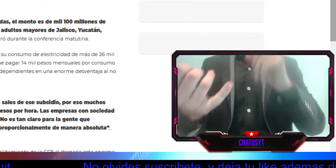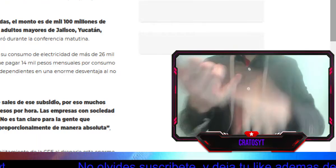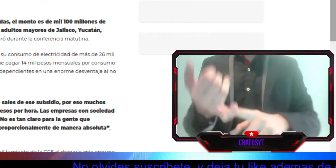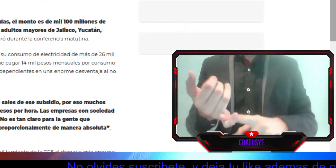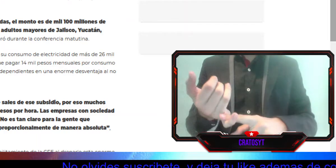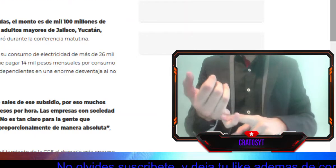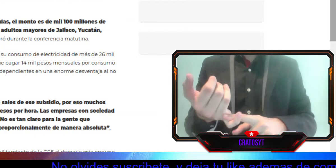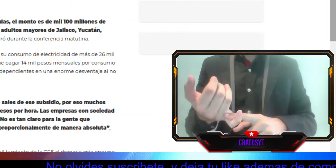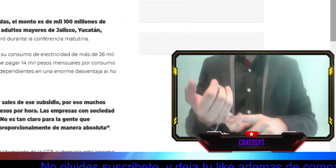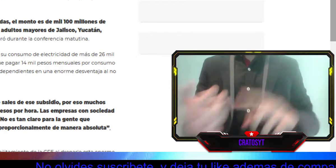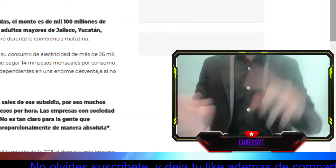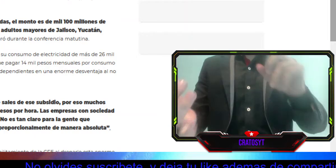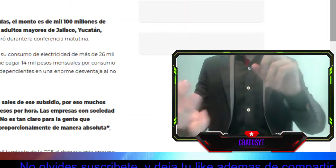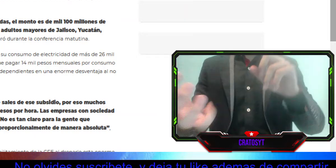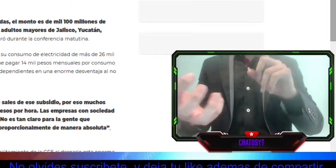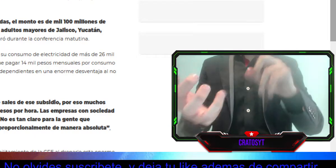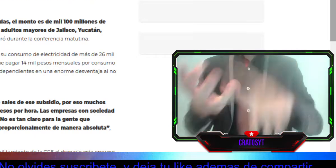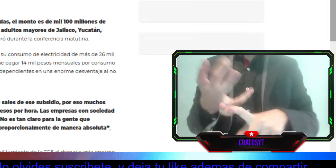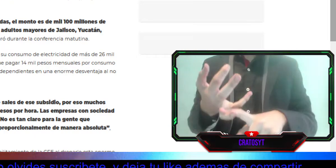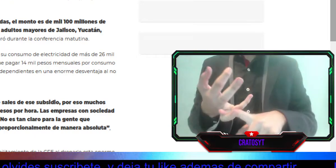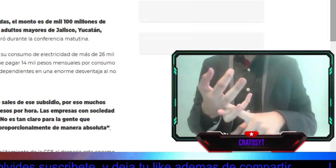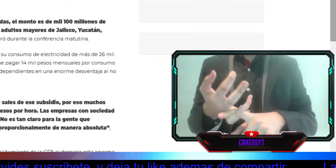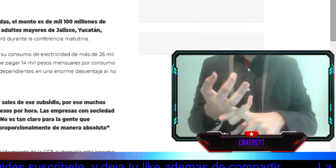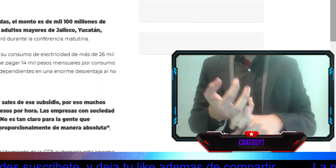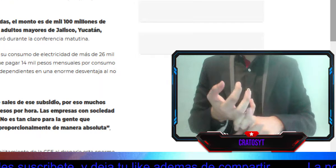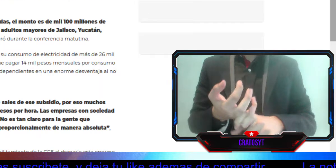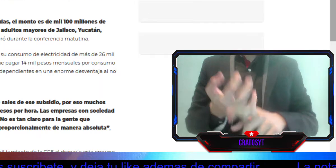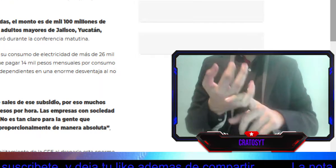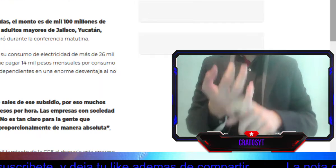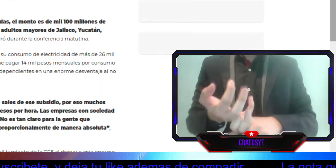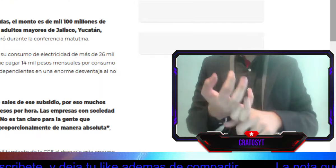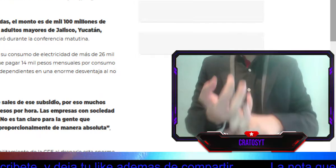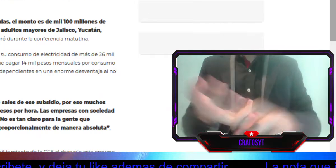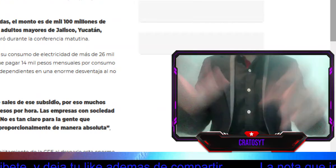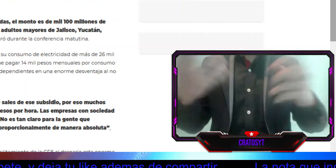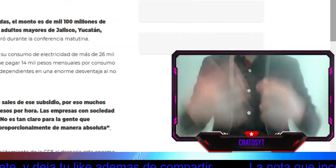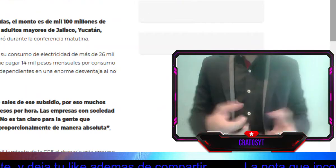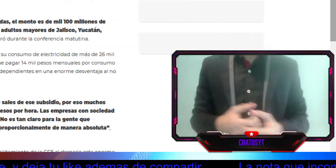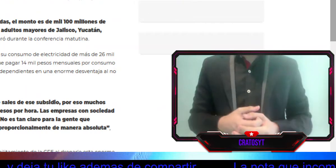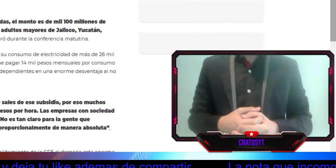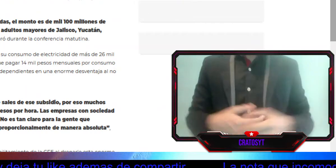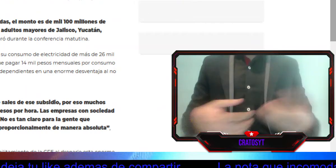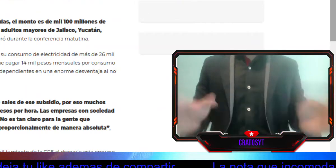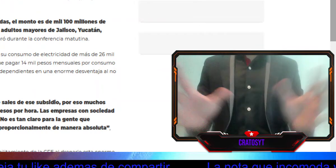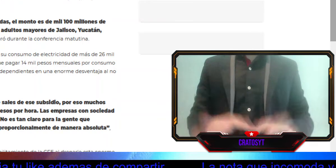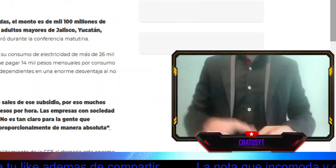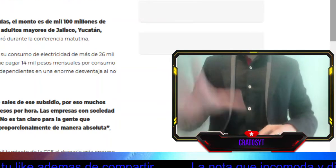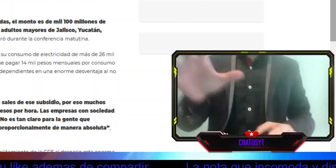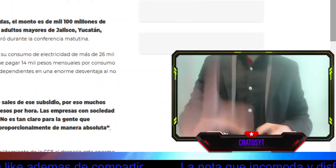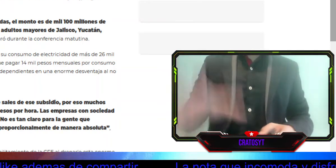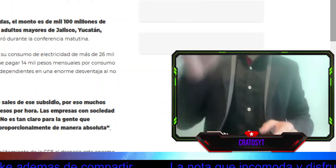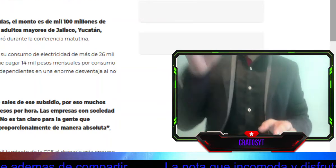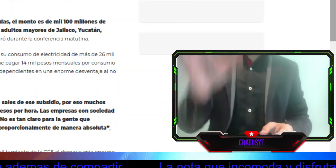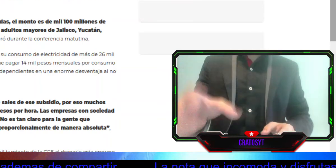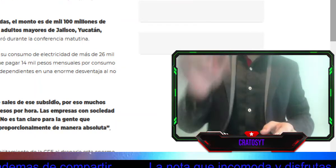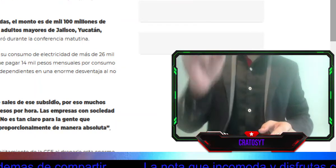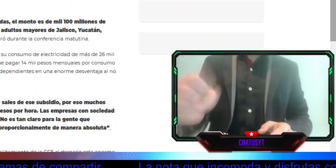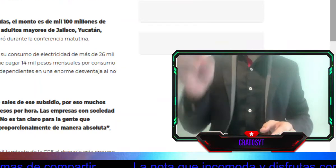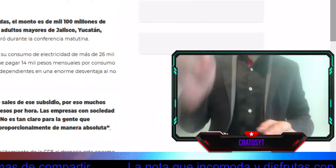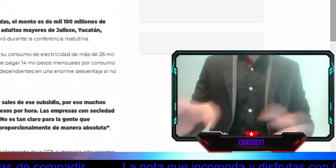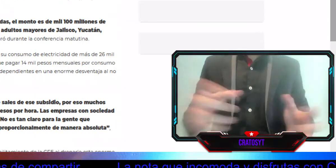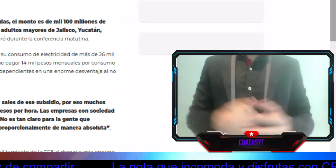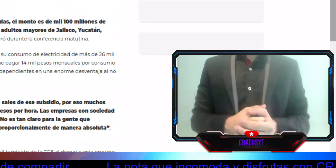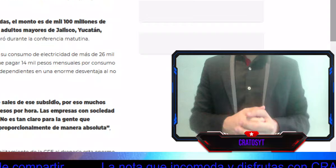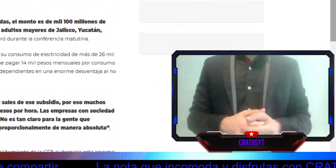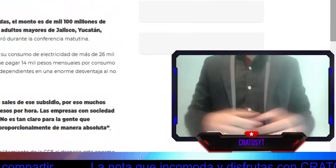en renovar a la CFE, nunca pensaron en ese dinero mejor invertirlo en plantas solares y eólicas del Estado. No, dijeron, vamos a entregarle todo a